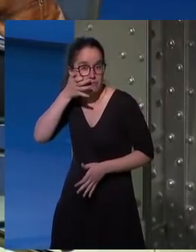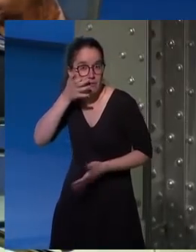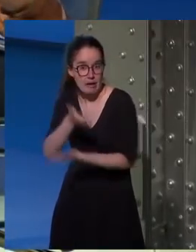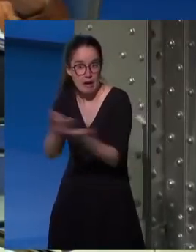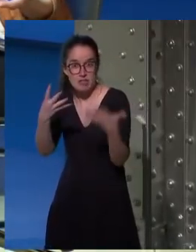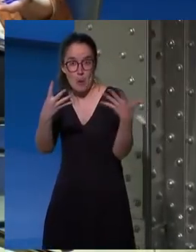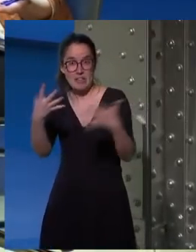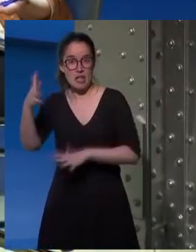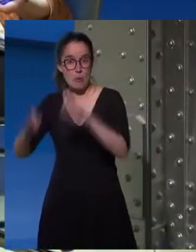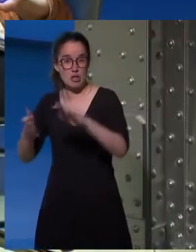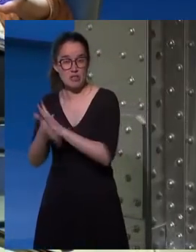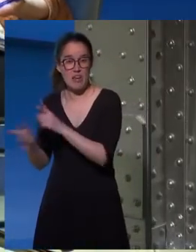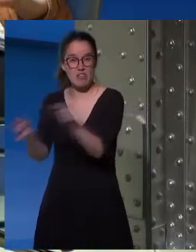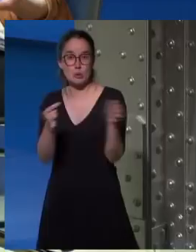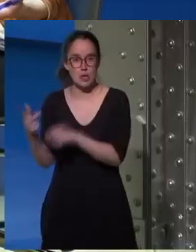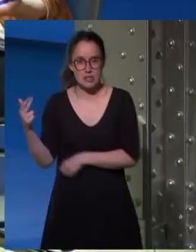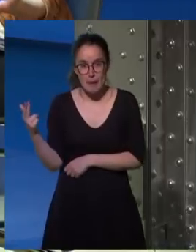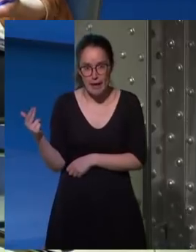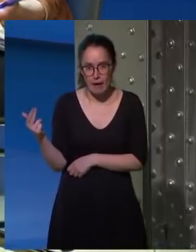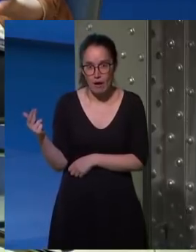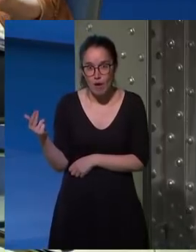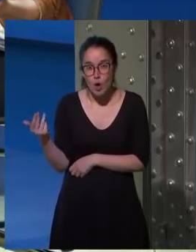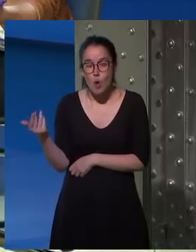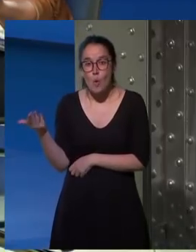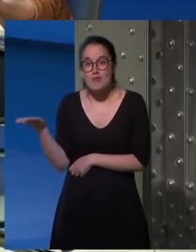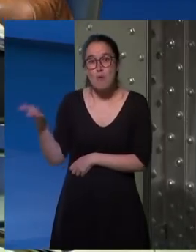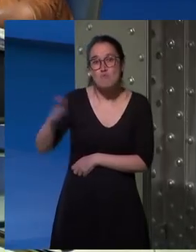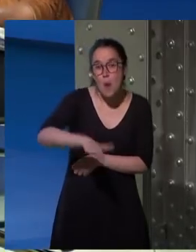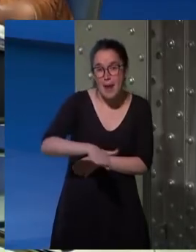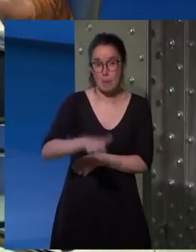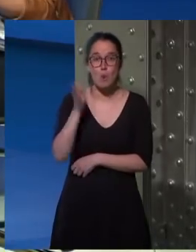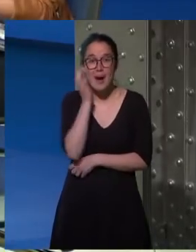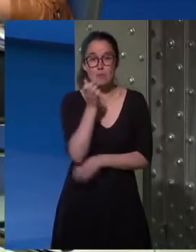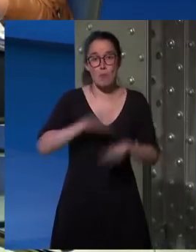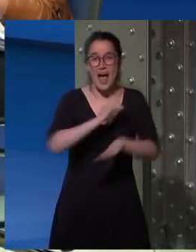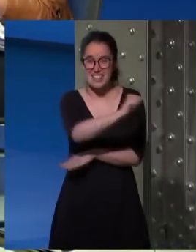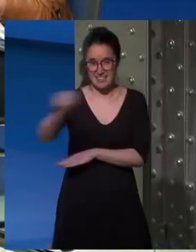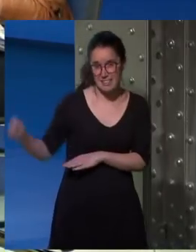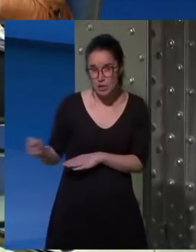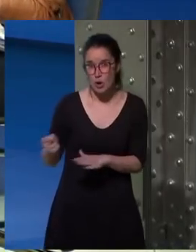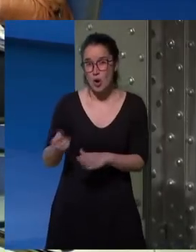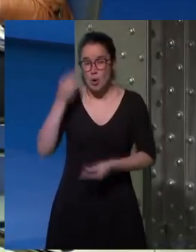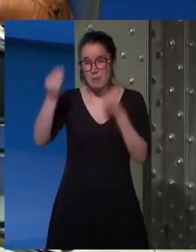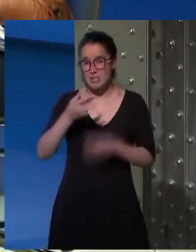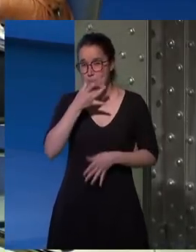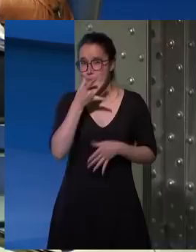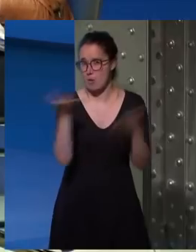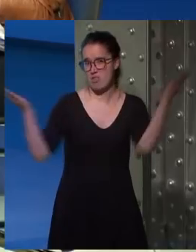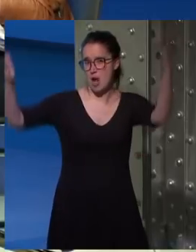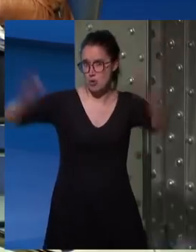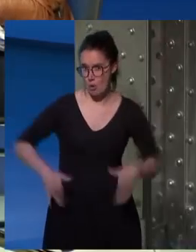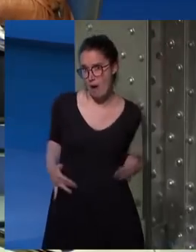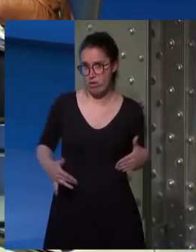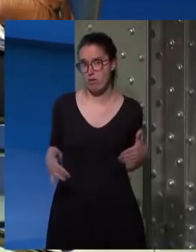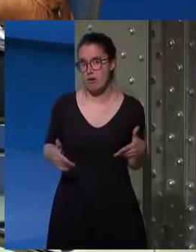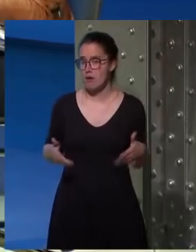lo otro son discusiones de pareja, cuando están muriendo mujeres asesinadas, me parece una falta de vergüenza que no